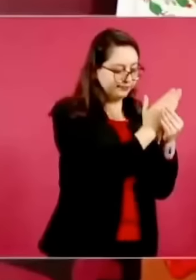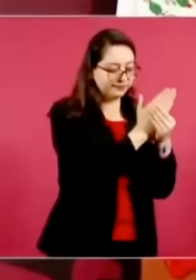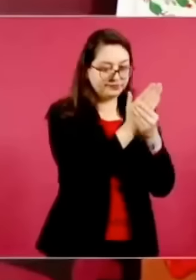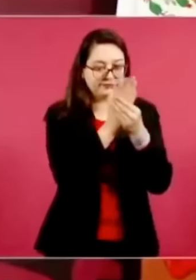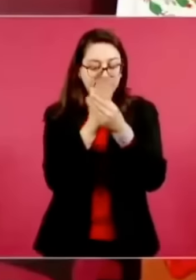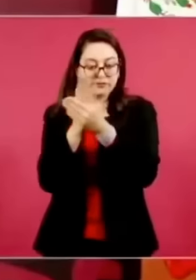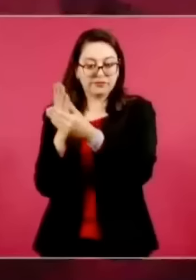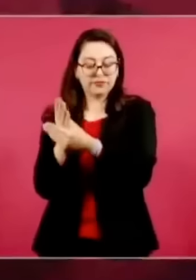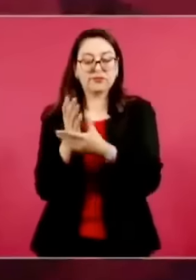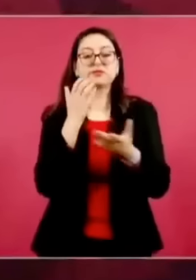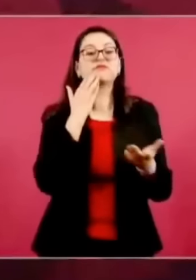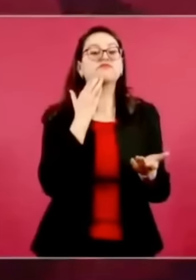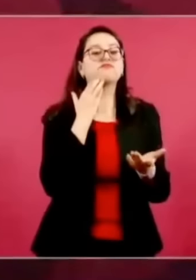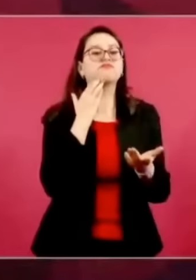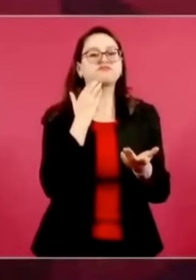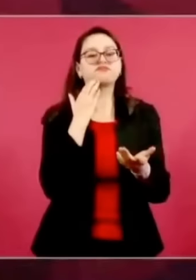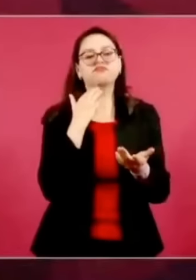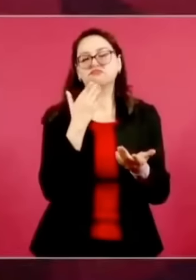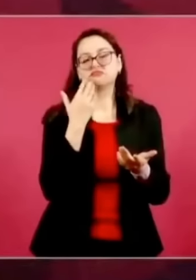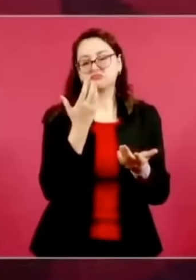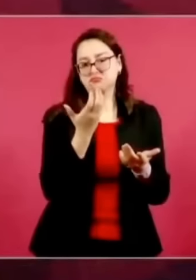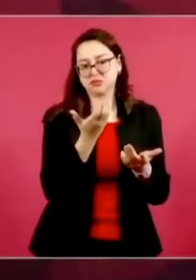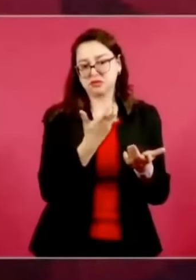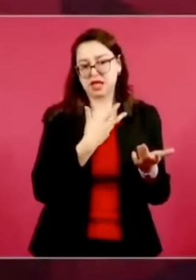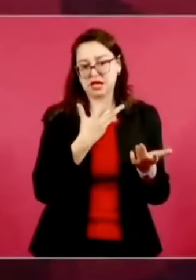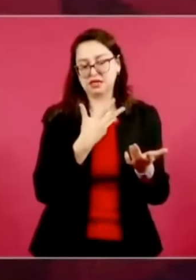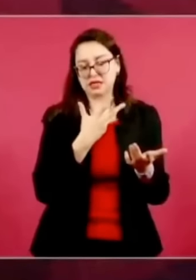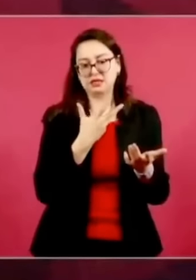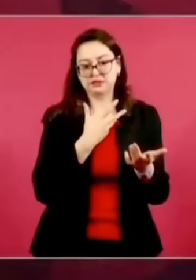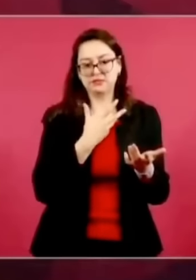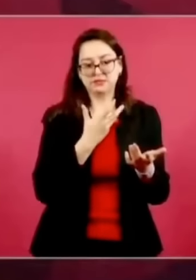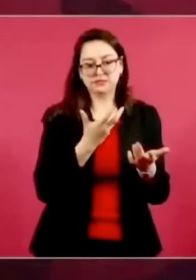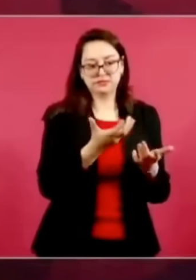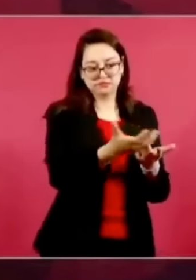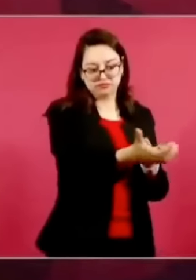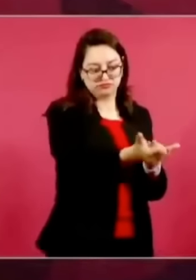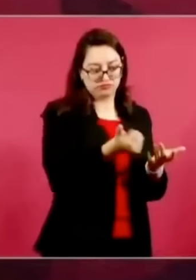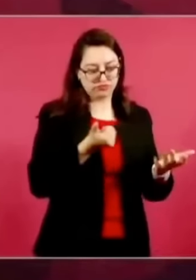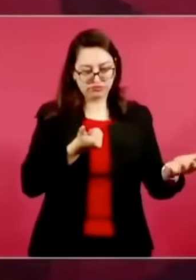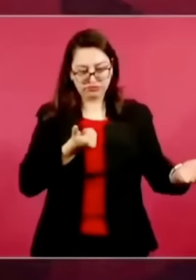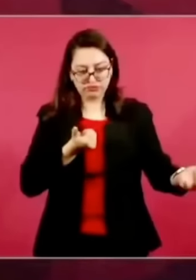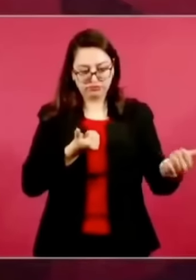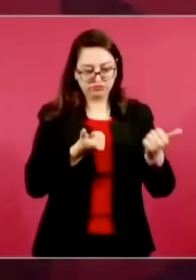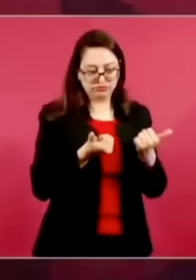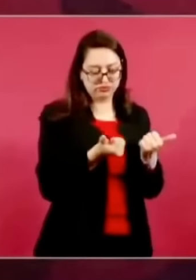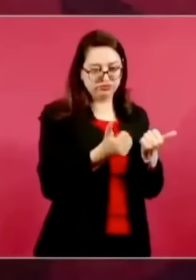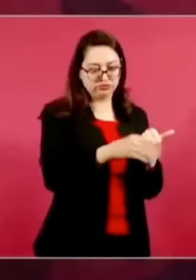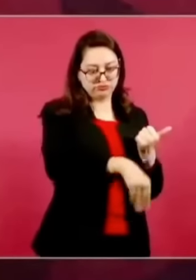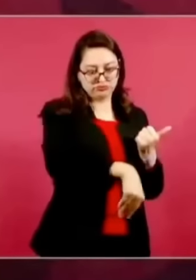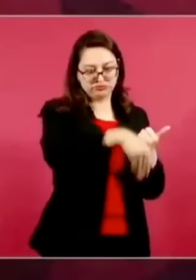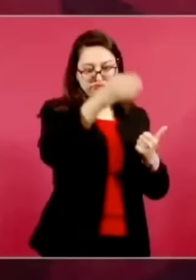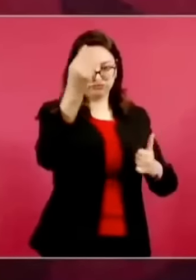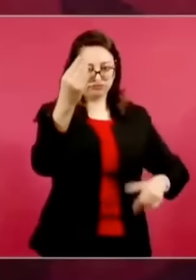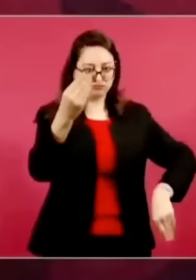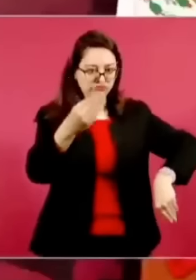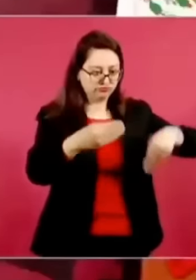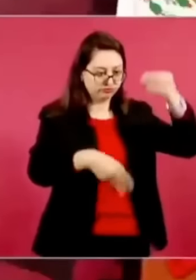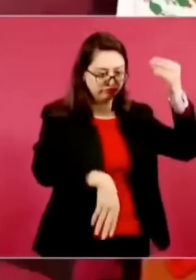las bibliotecas. ¿Se acuerdan de las gavetas? ¿Sí?